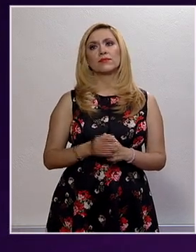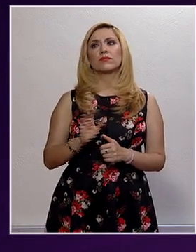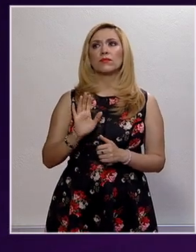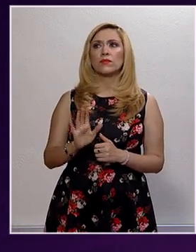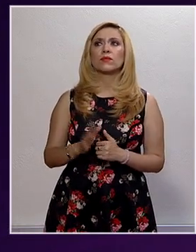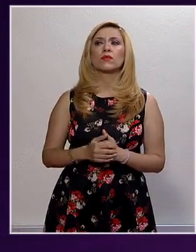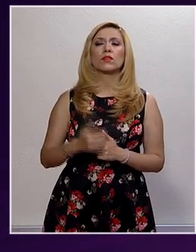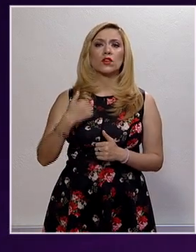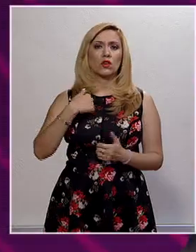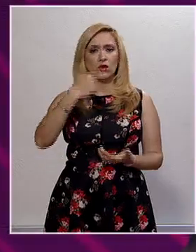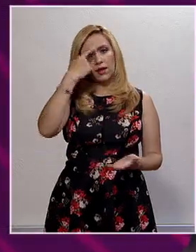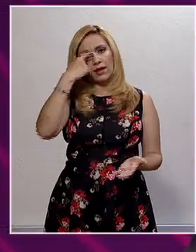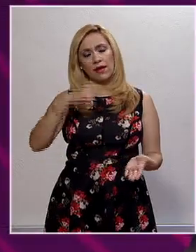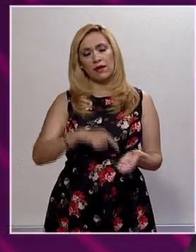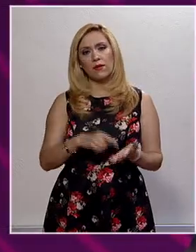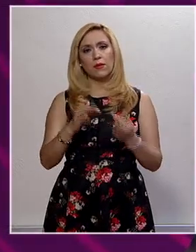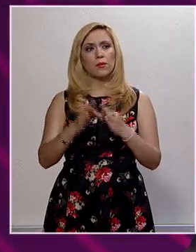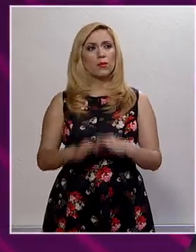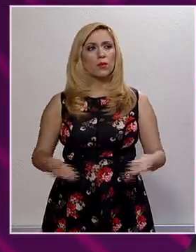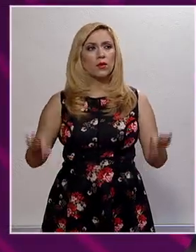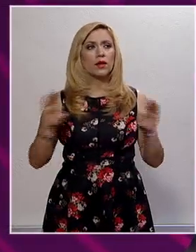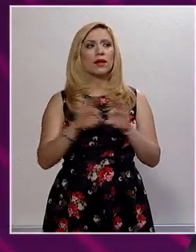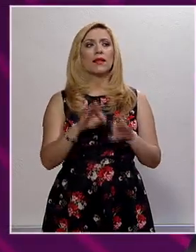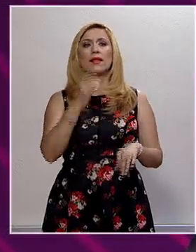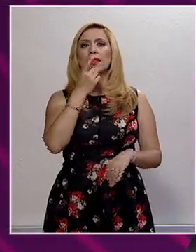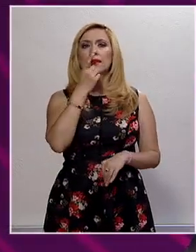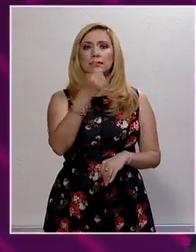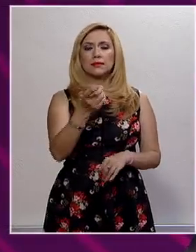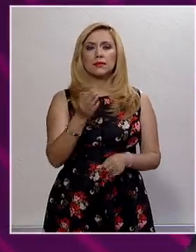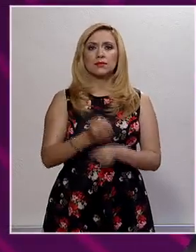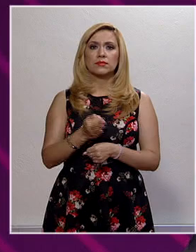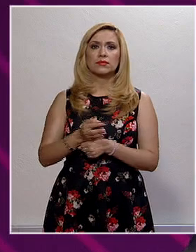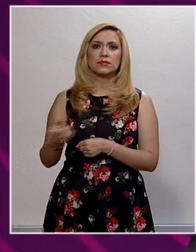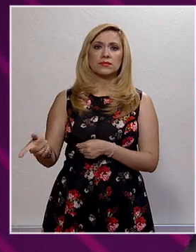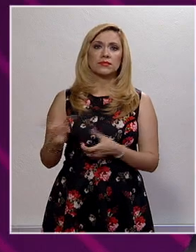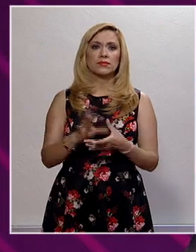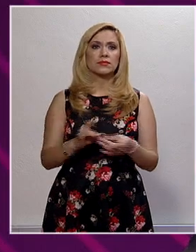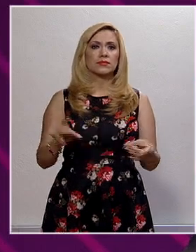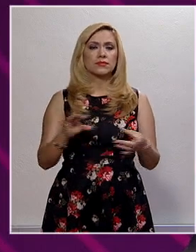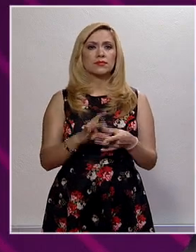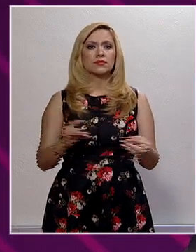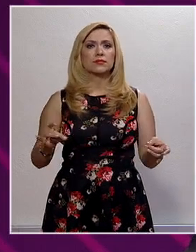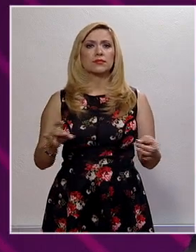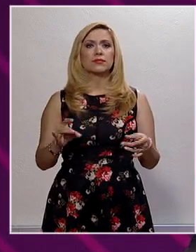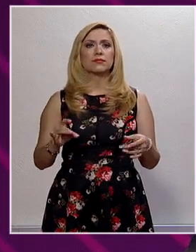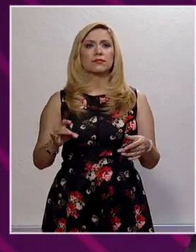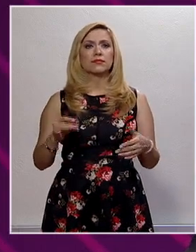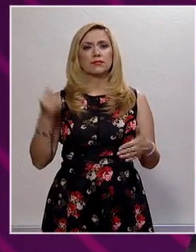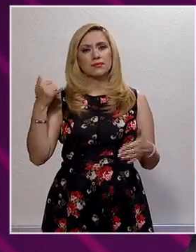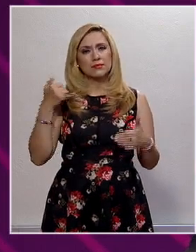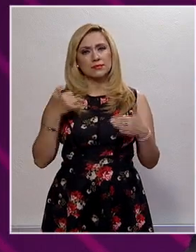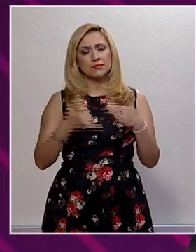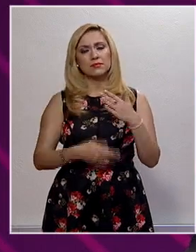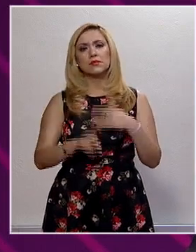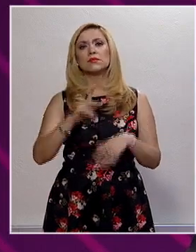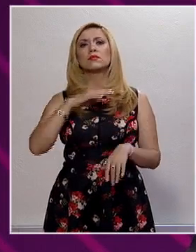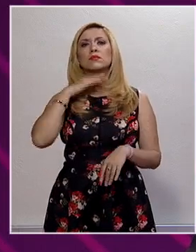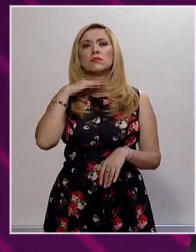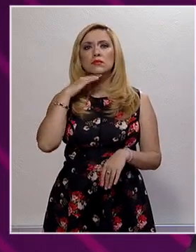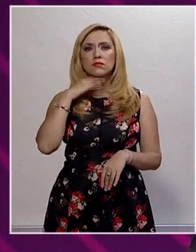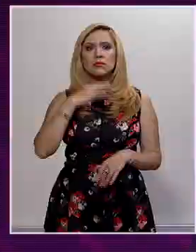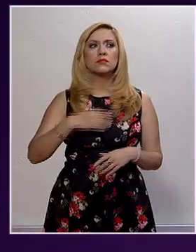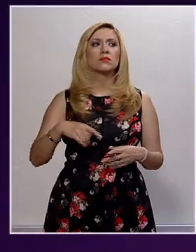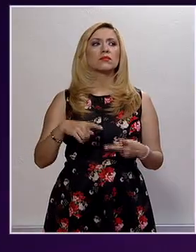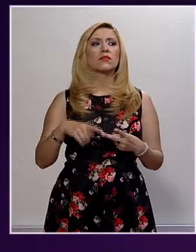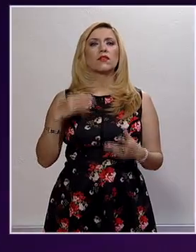Muy bien, yo creo que es importante resaltar, ¿no? Lo que dijiste, digo, vamos a ahondar en el tema, pero la impunidad y además